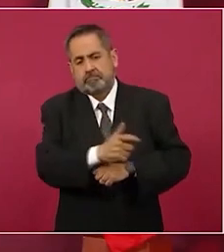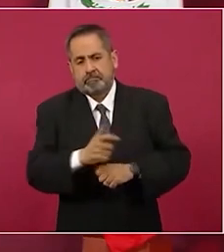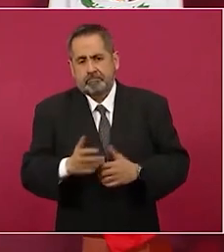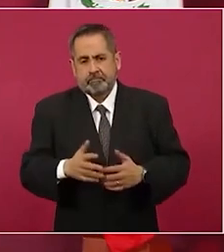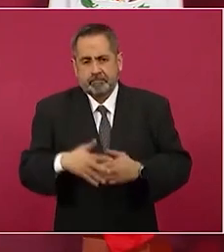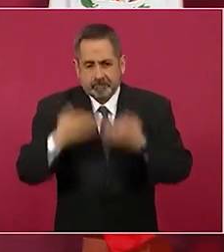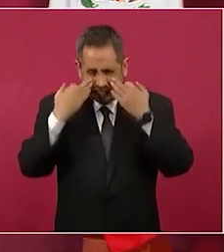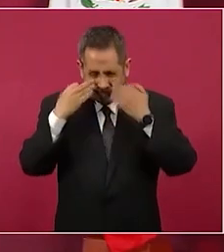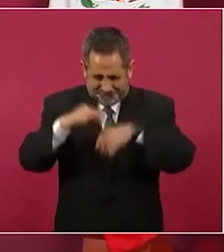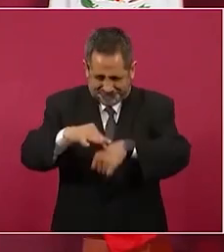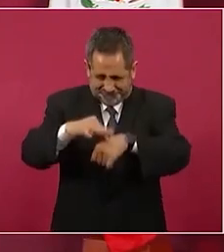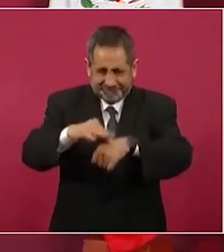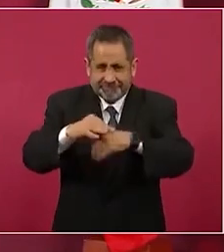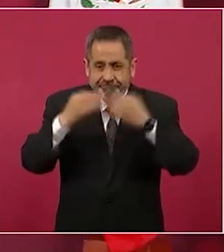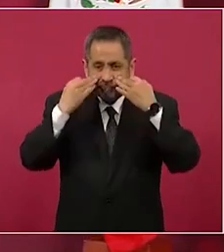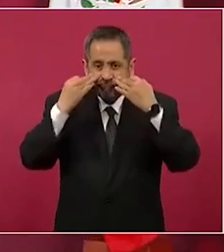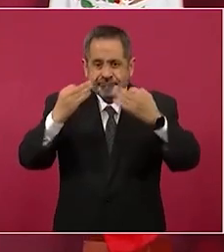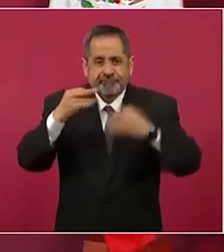Me consta